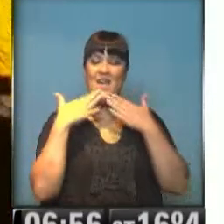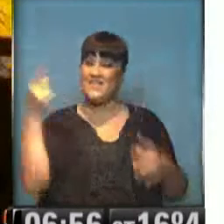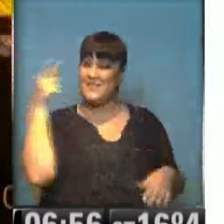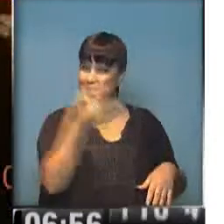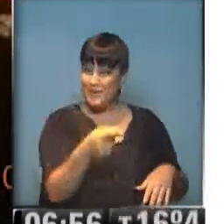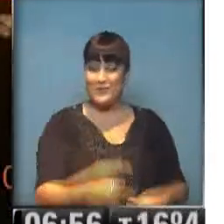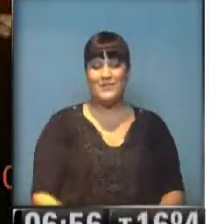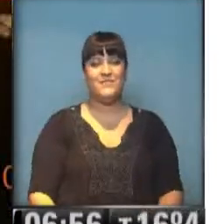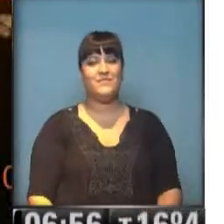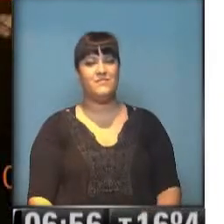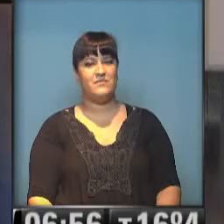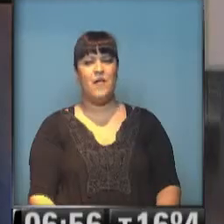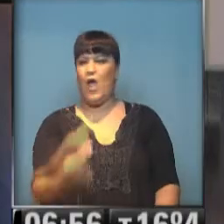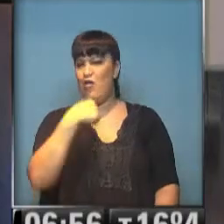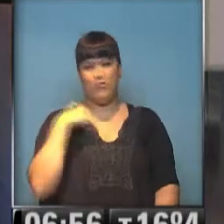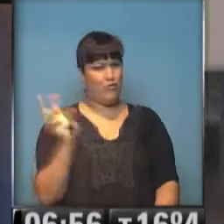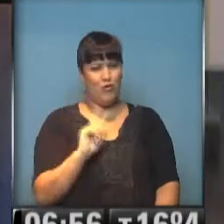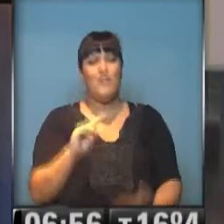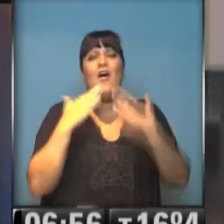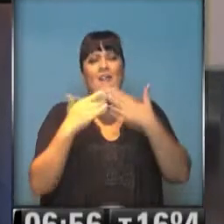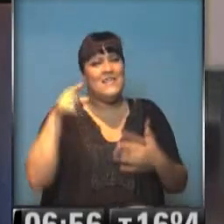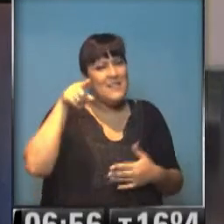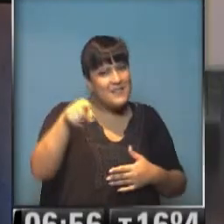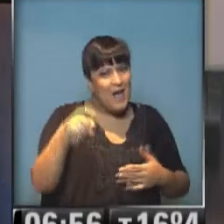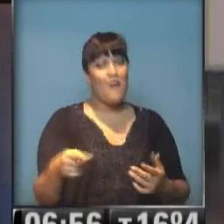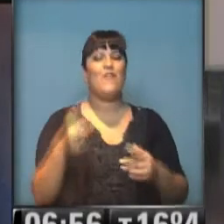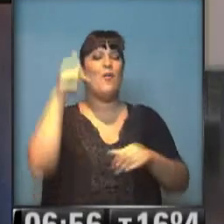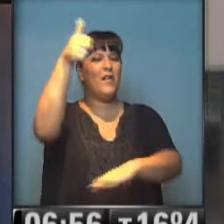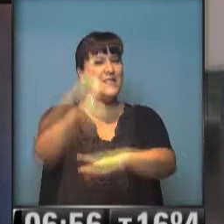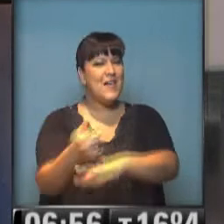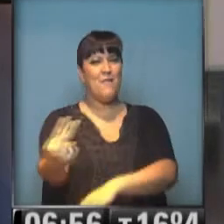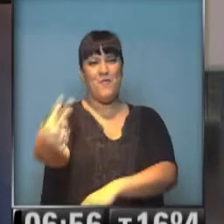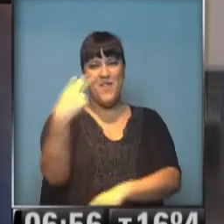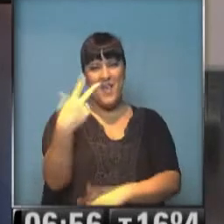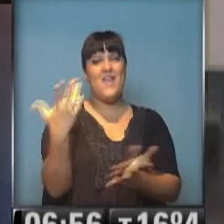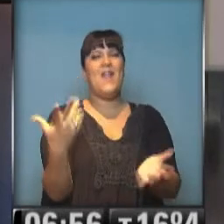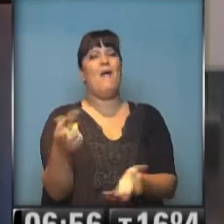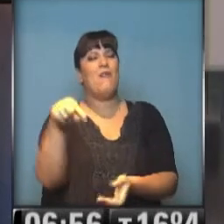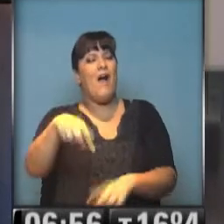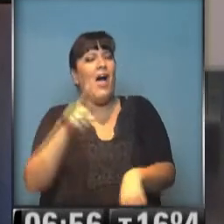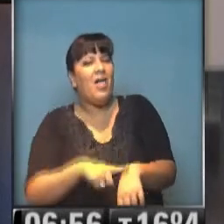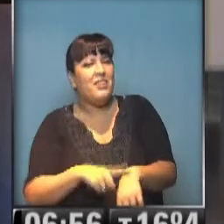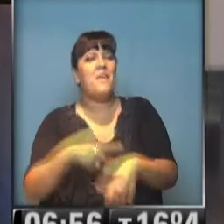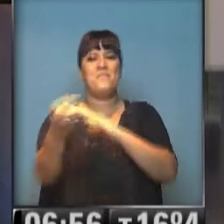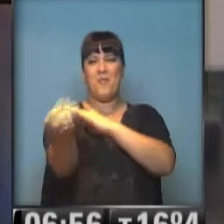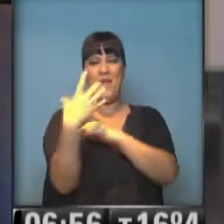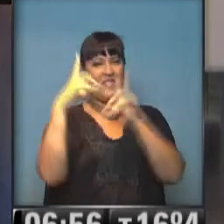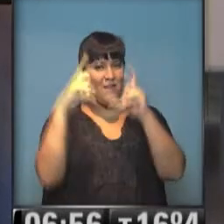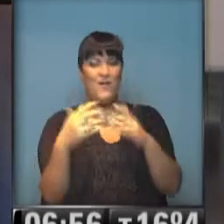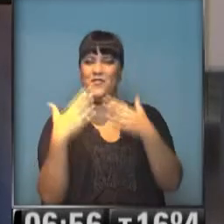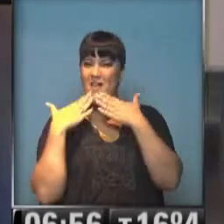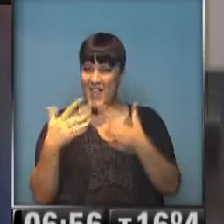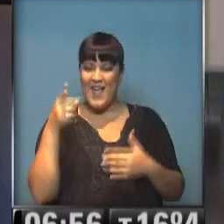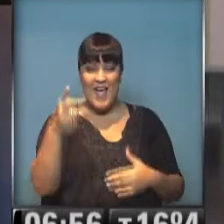Jorge. No, no a nosotros, a vos. Gracias, Jorge, por estar, por compartir, por tomarte el tiempo de mandarla. Gracias, Jorge.